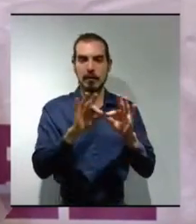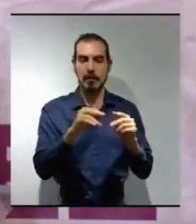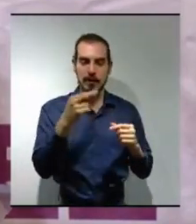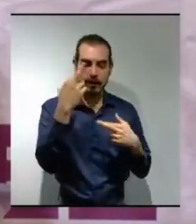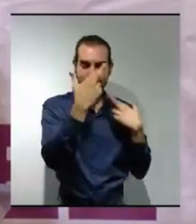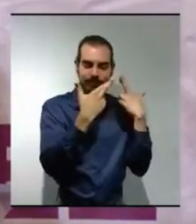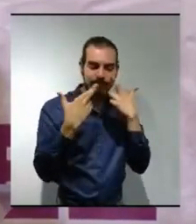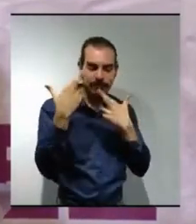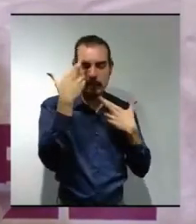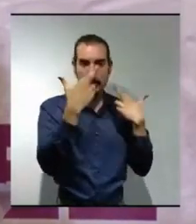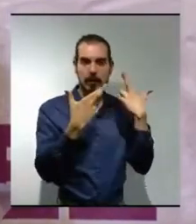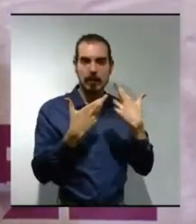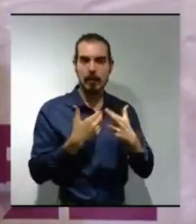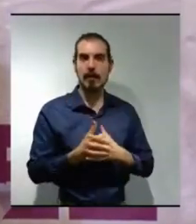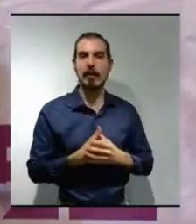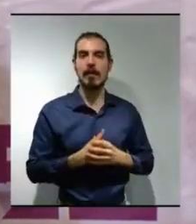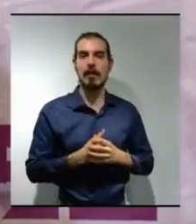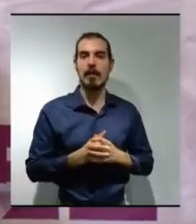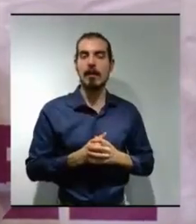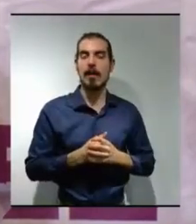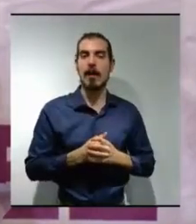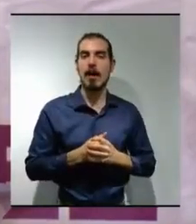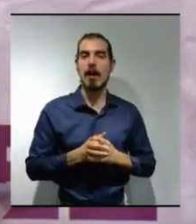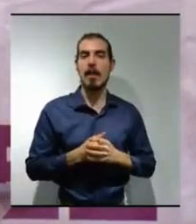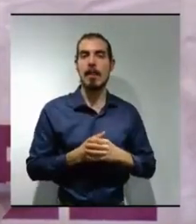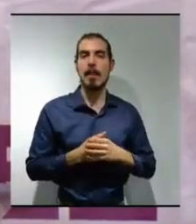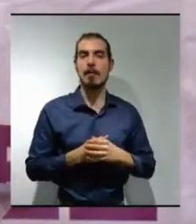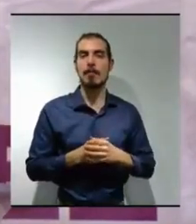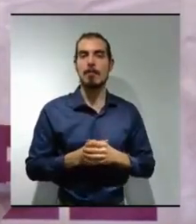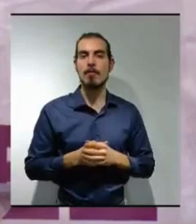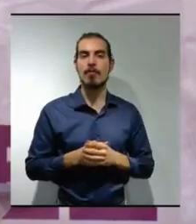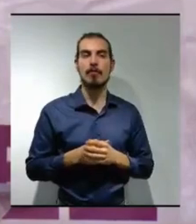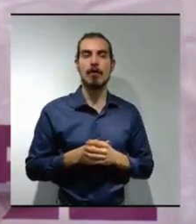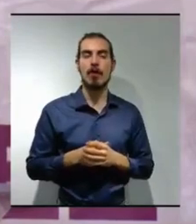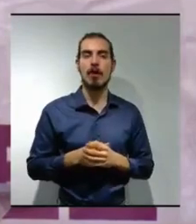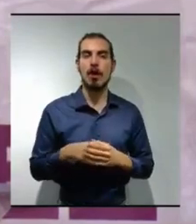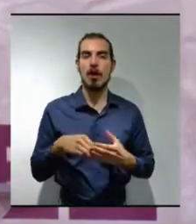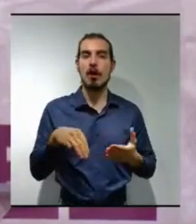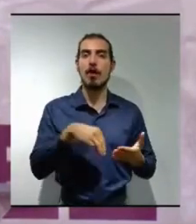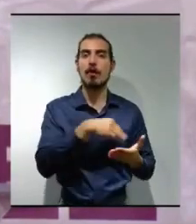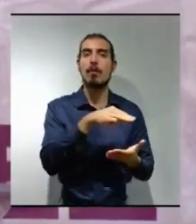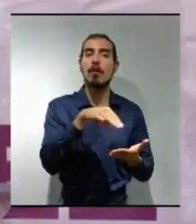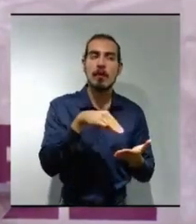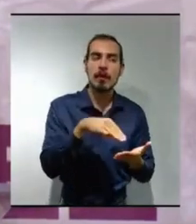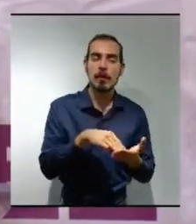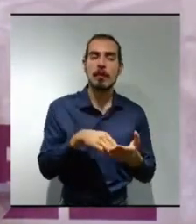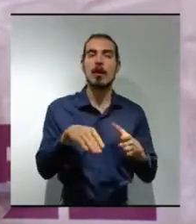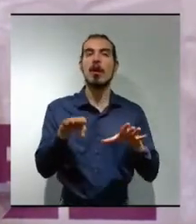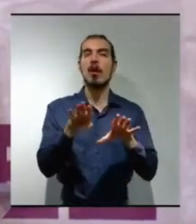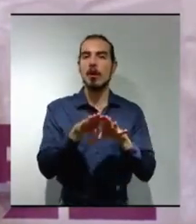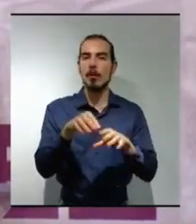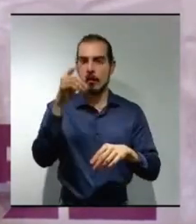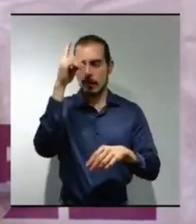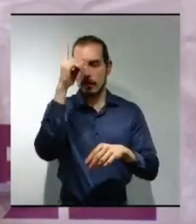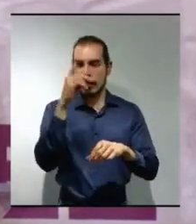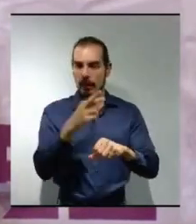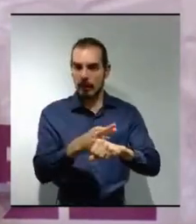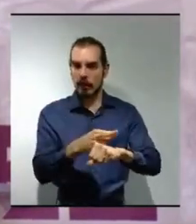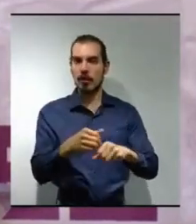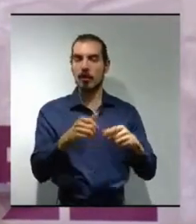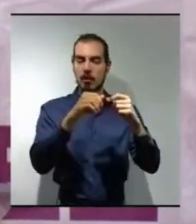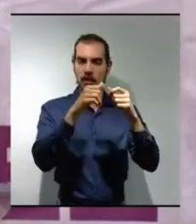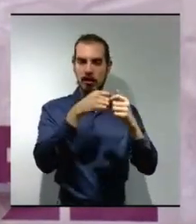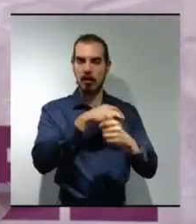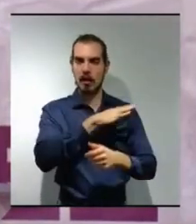Infonavit. Tenemos también por parte del municipio la participación de la Dirección General de Desarrollo Urbano, que está coordinando en conjunto